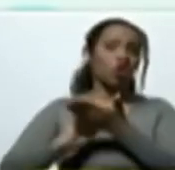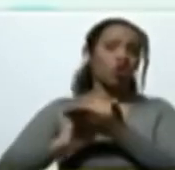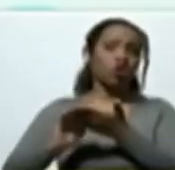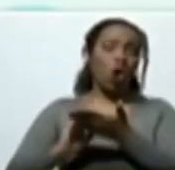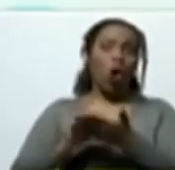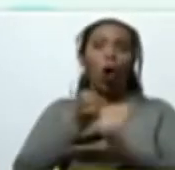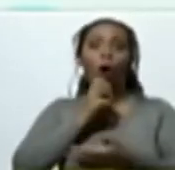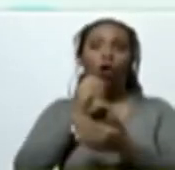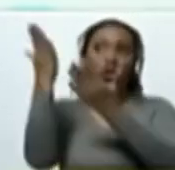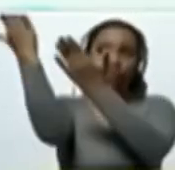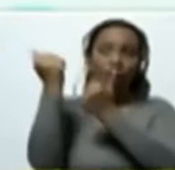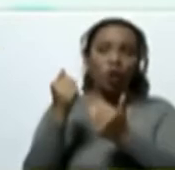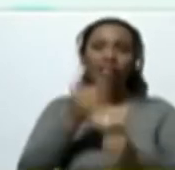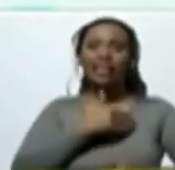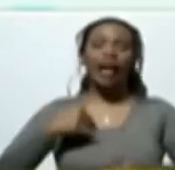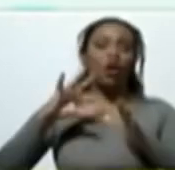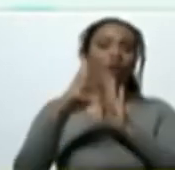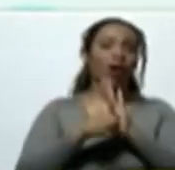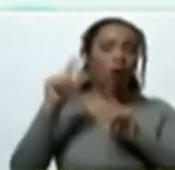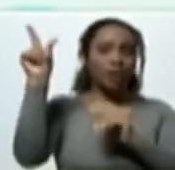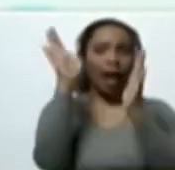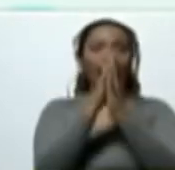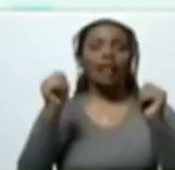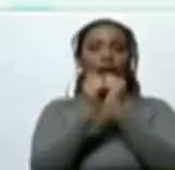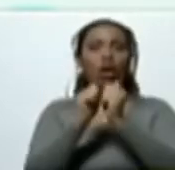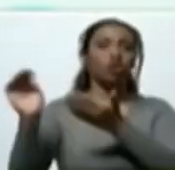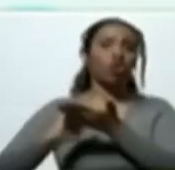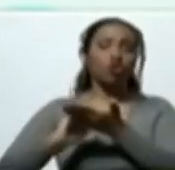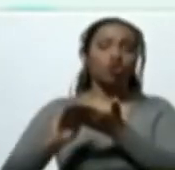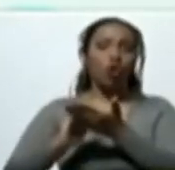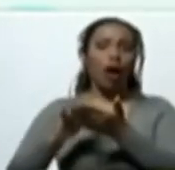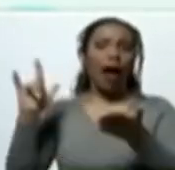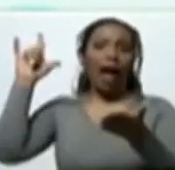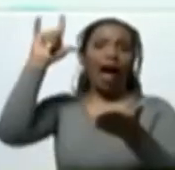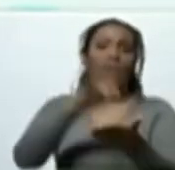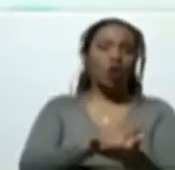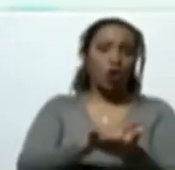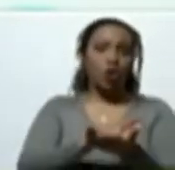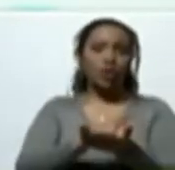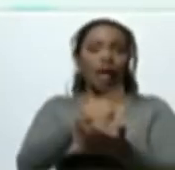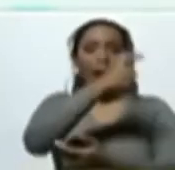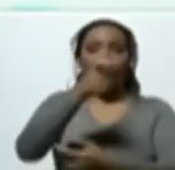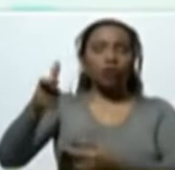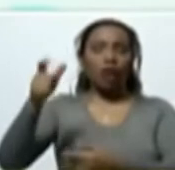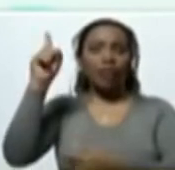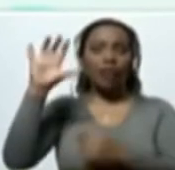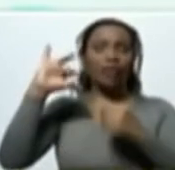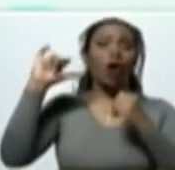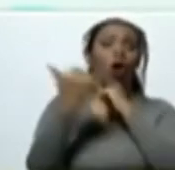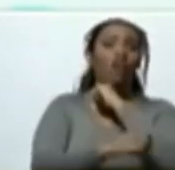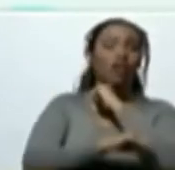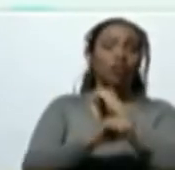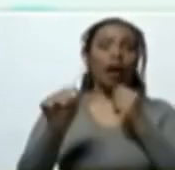el oro que pretenden robarnos en Londres y recuperar el avión y a la tripulación de Conviasa que